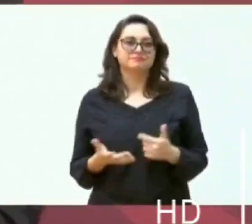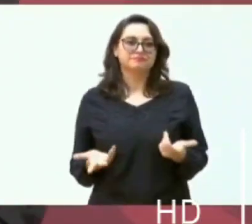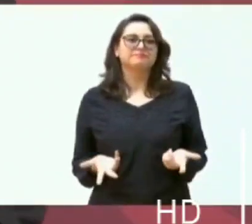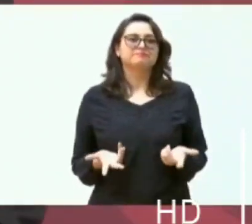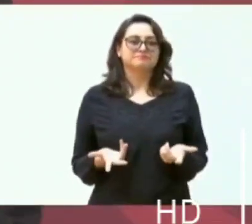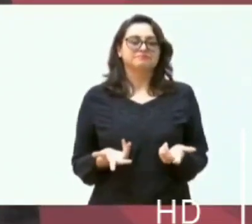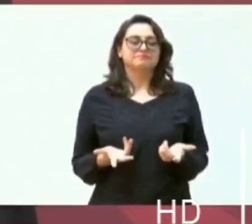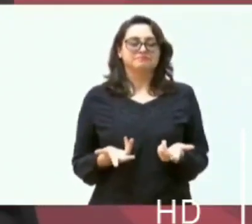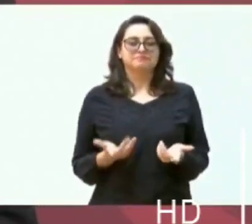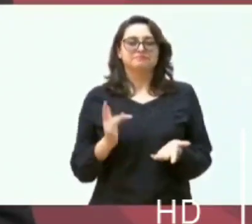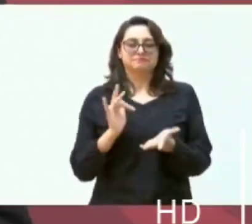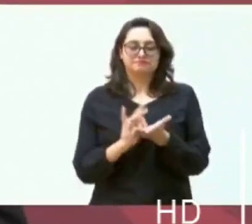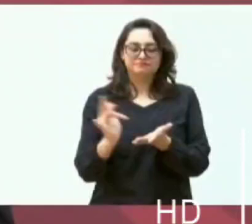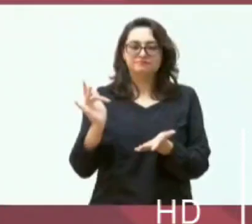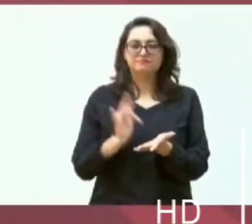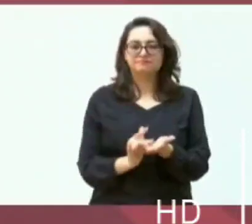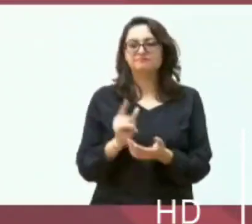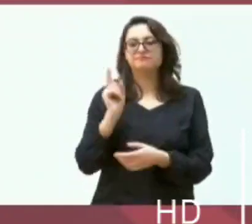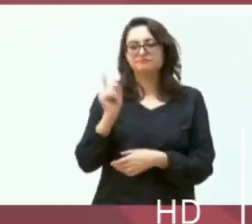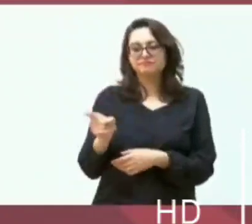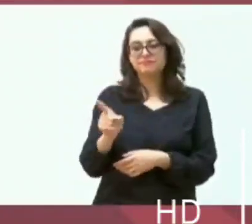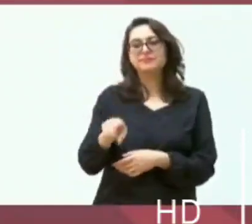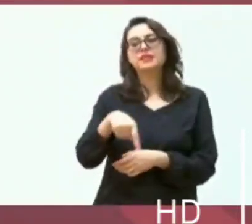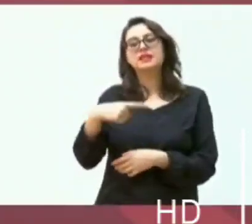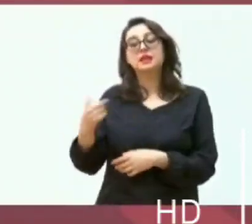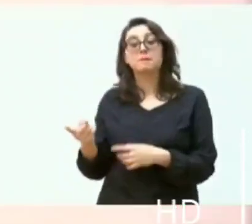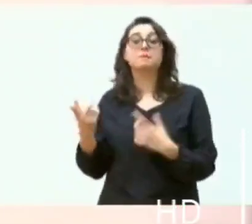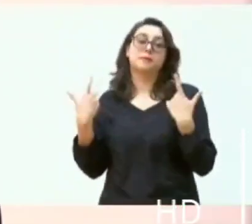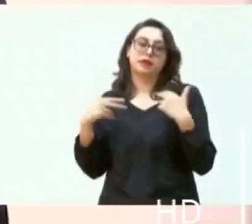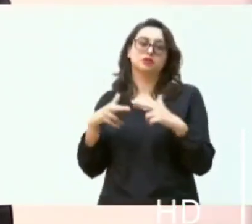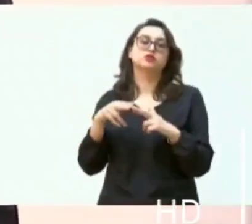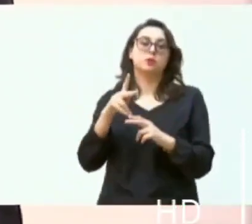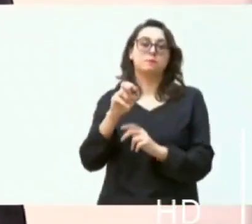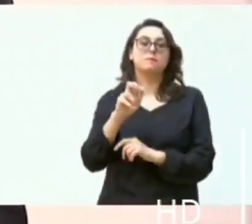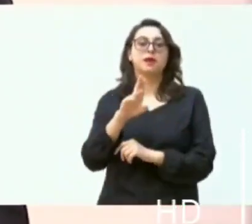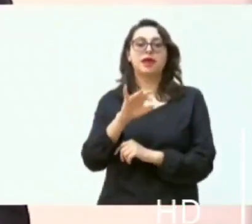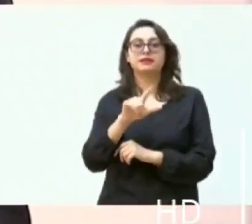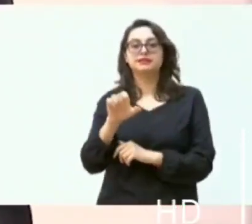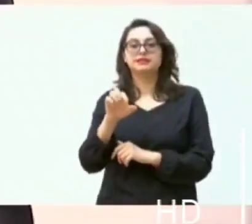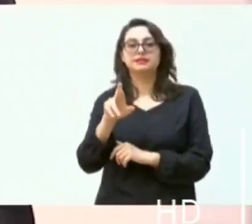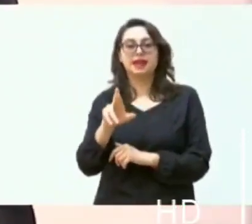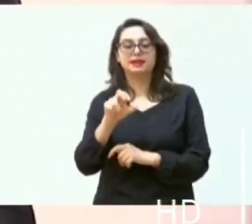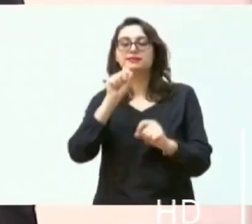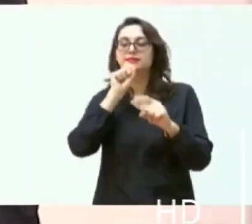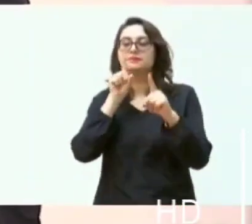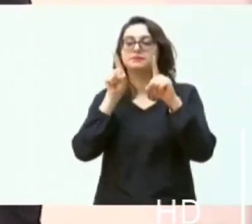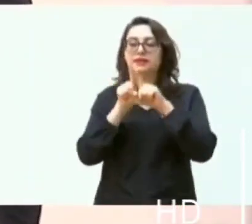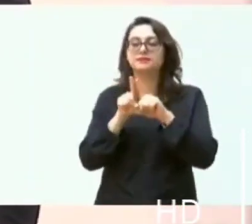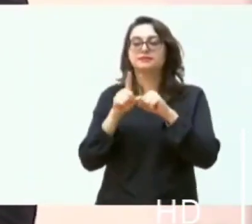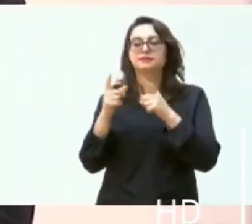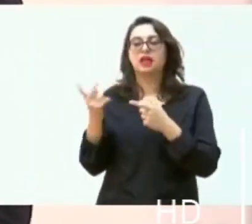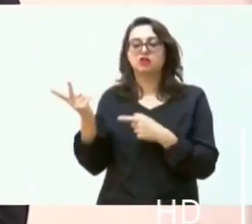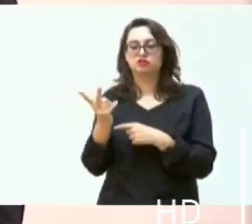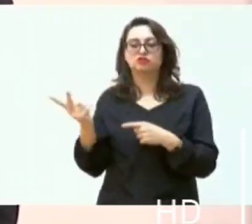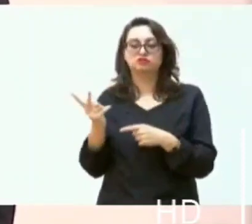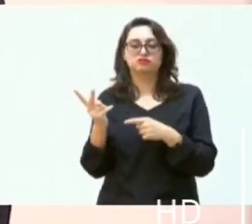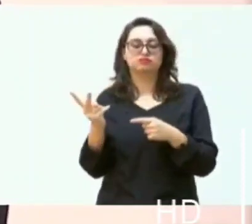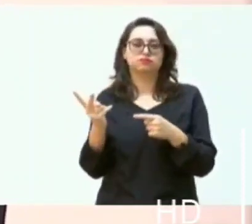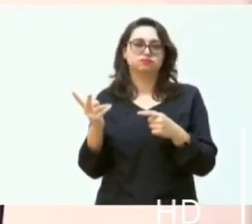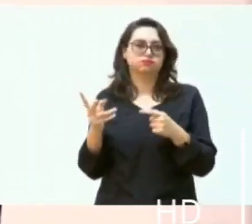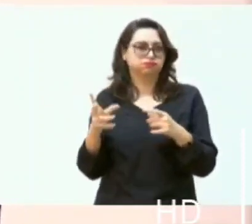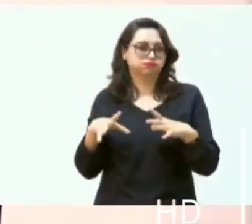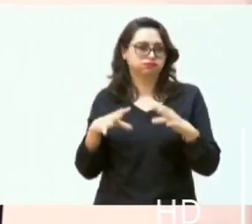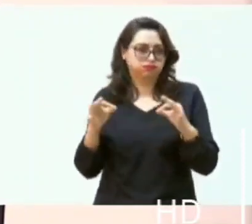tenemos, y al maestro Pellicer, el Museo de